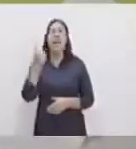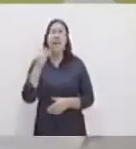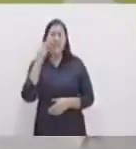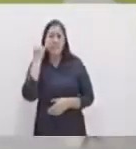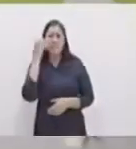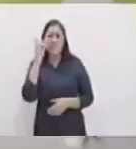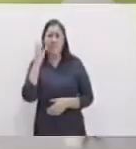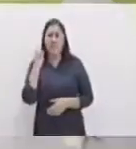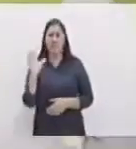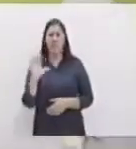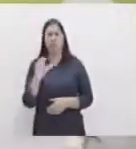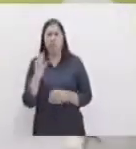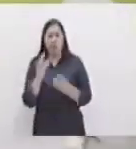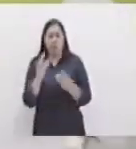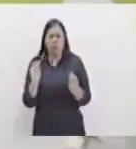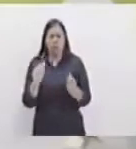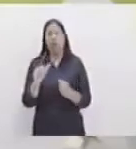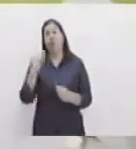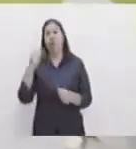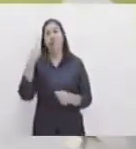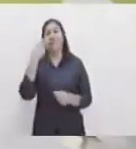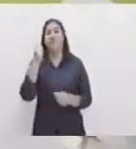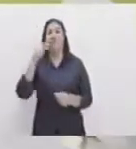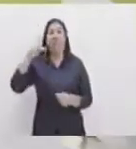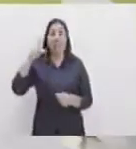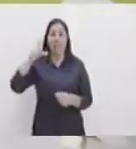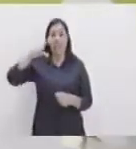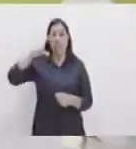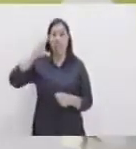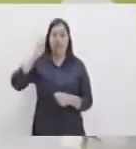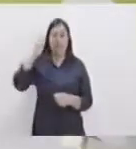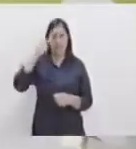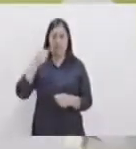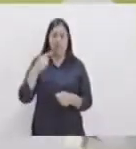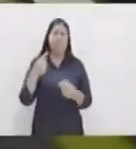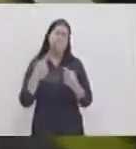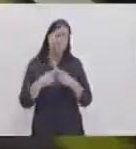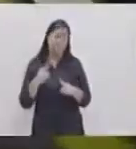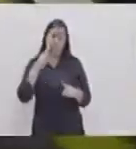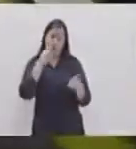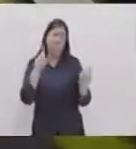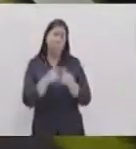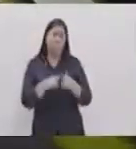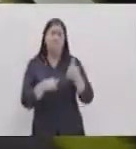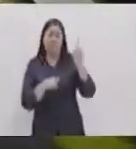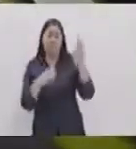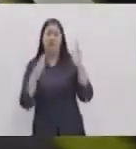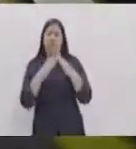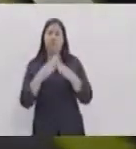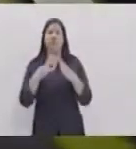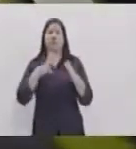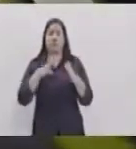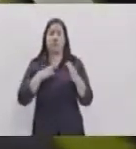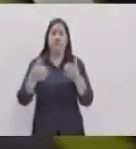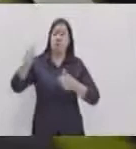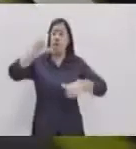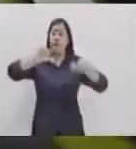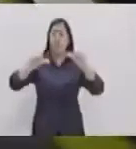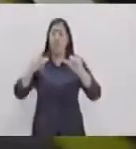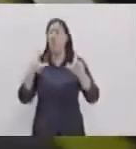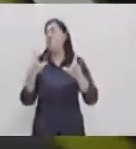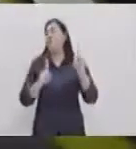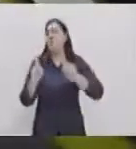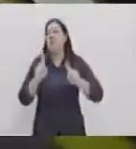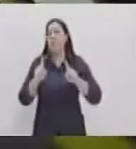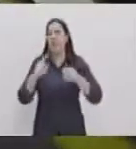sales, pero también vamos a encontrar en casa, en nuestro laboratorio, la cocina, compuestos